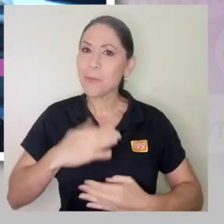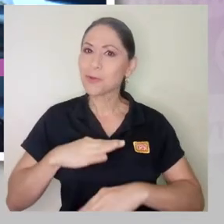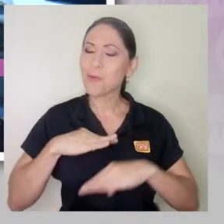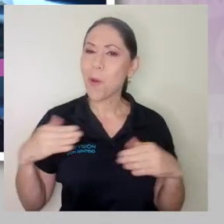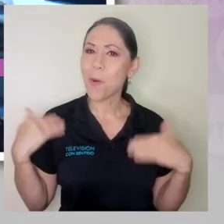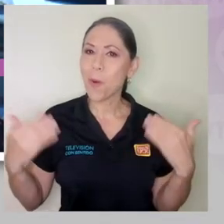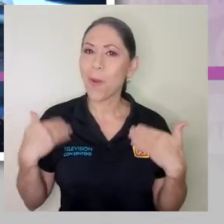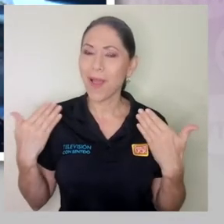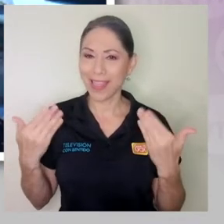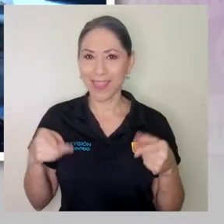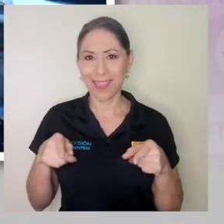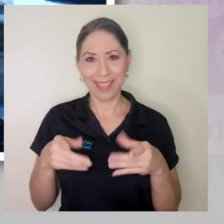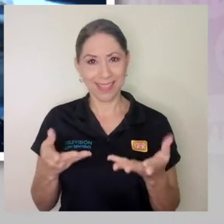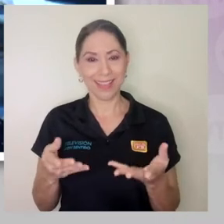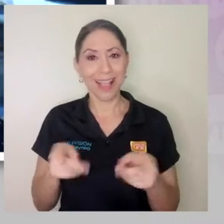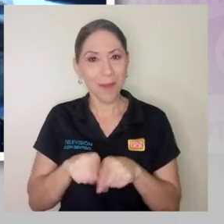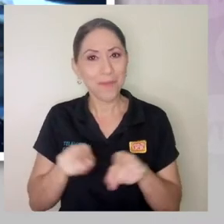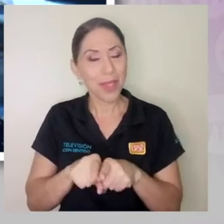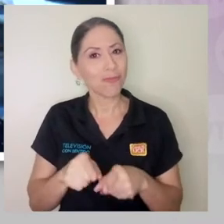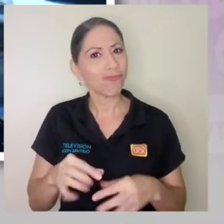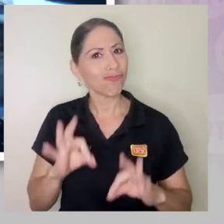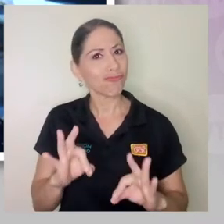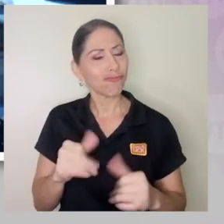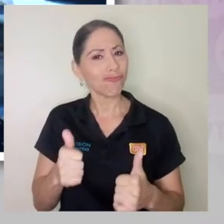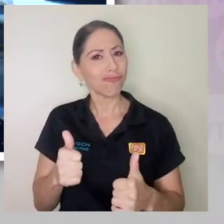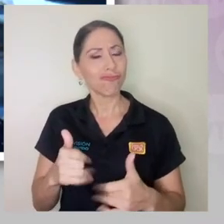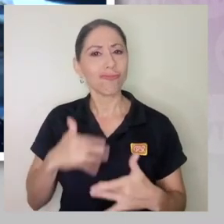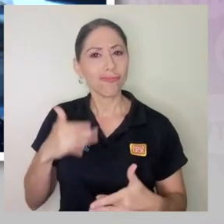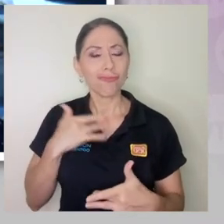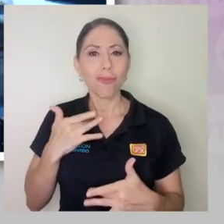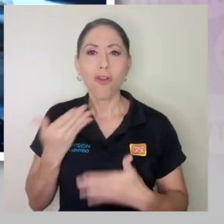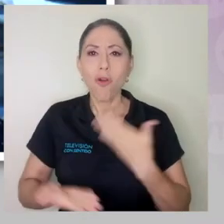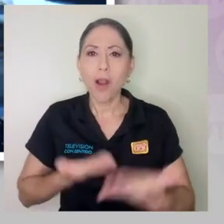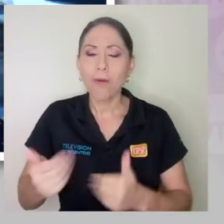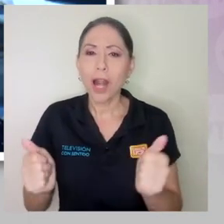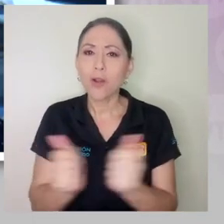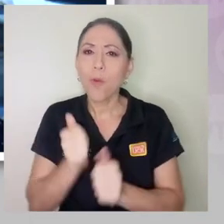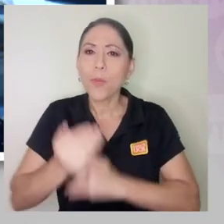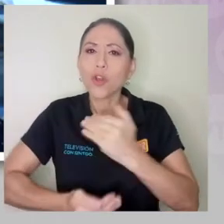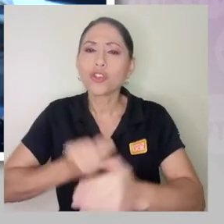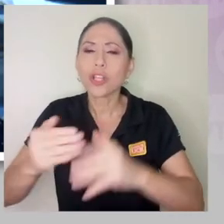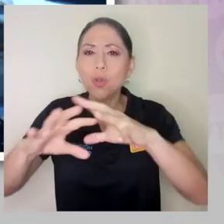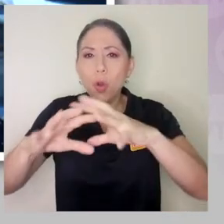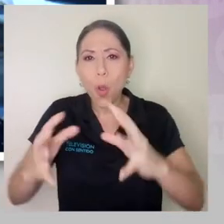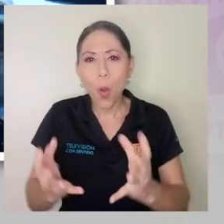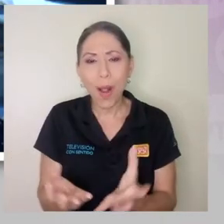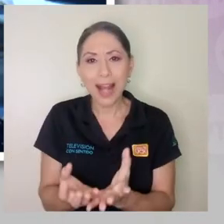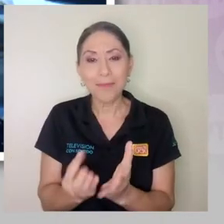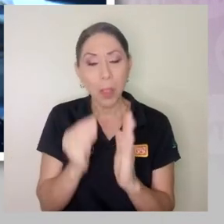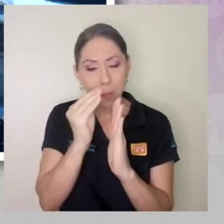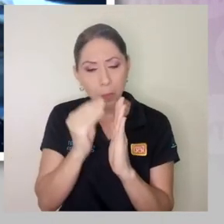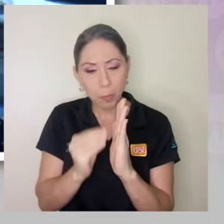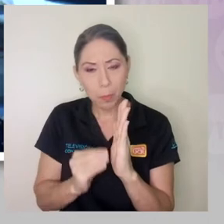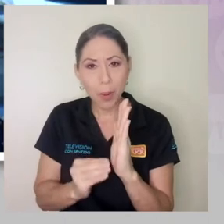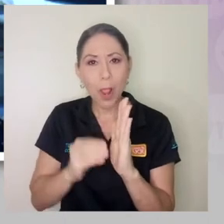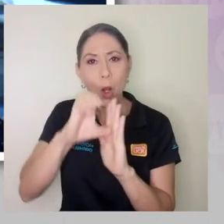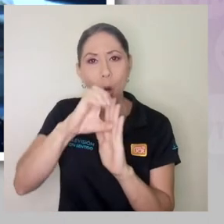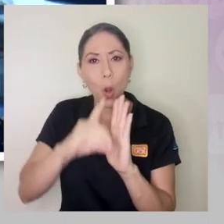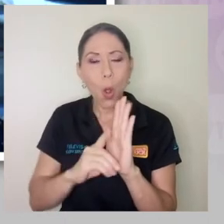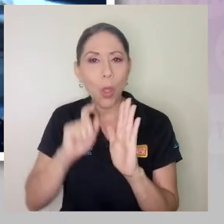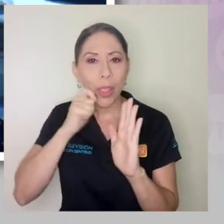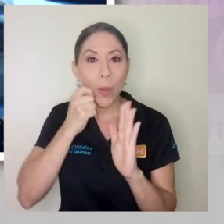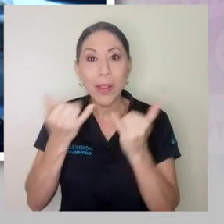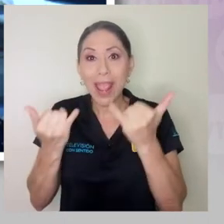contentos a nosotros y también nos satisface mucho poder estar colaborando con ese proceso global de elaboración del código que en este momento está a